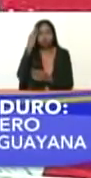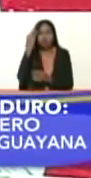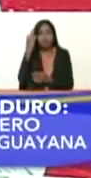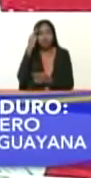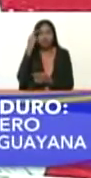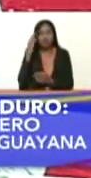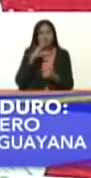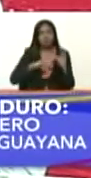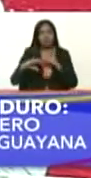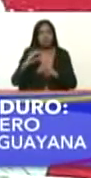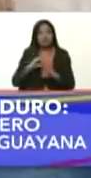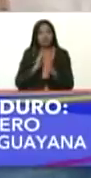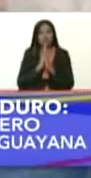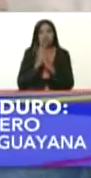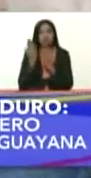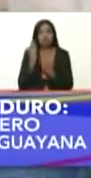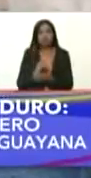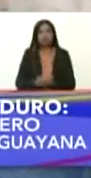científico. Por favor.